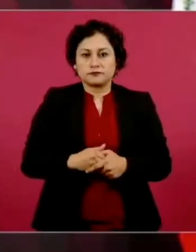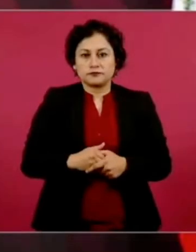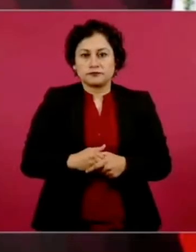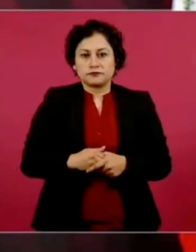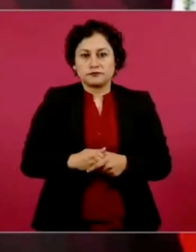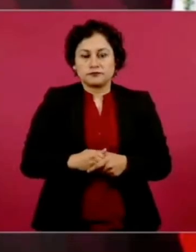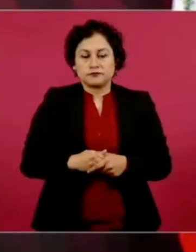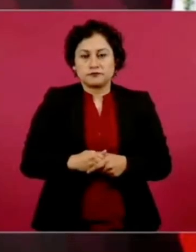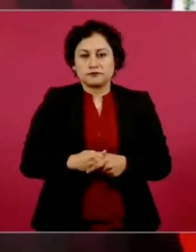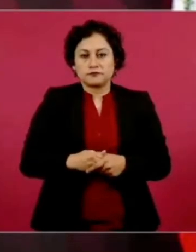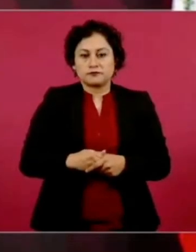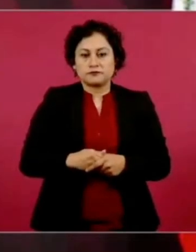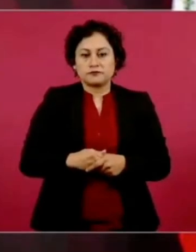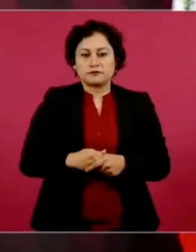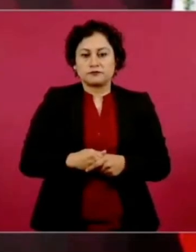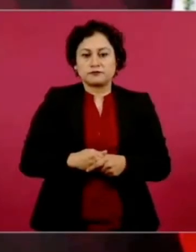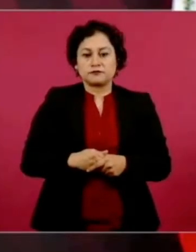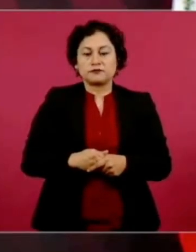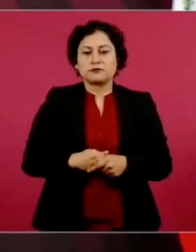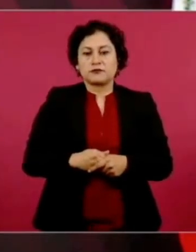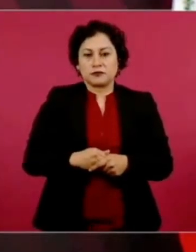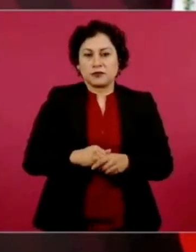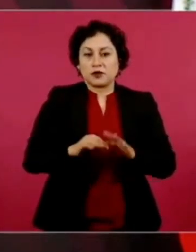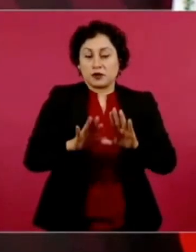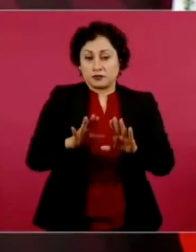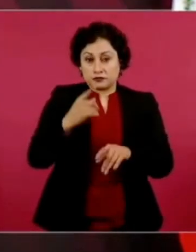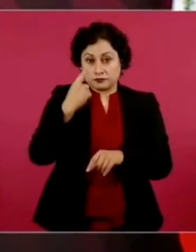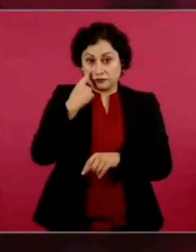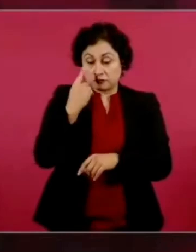se mandata en la Biblia,